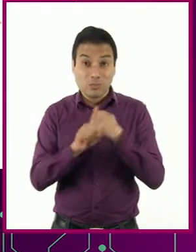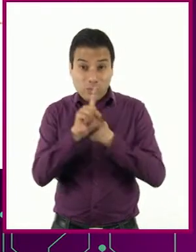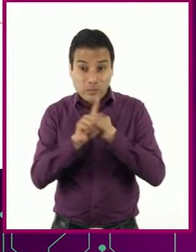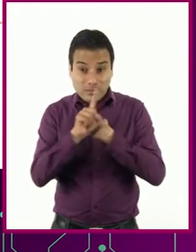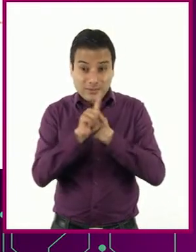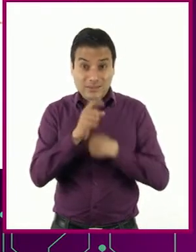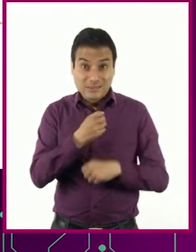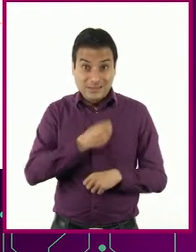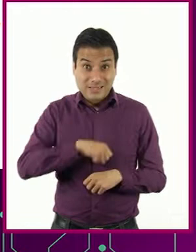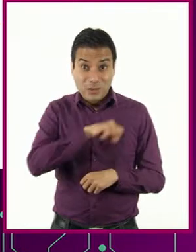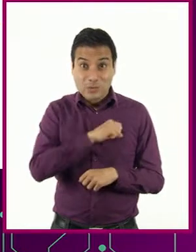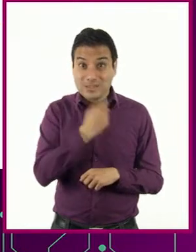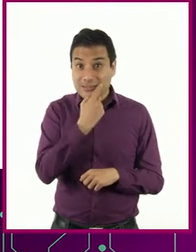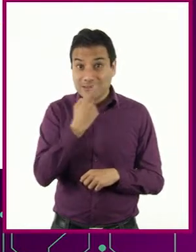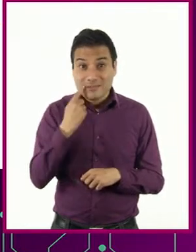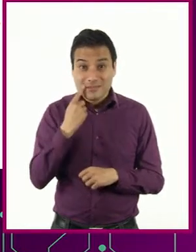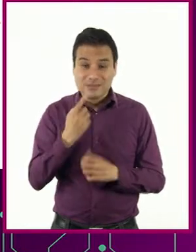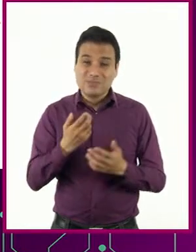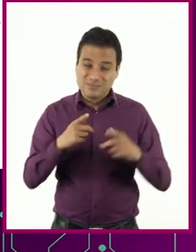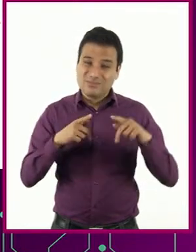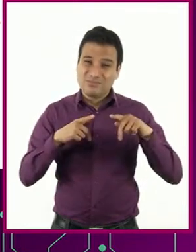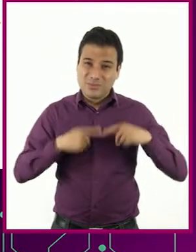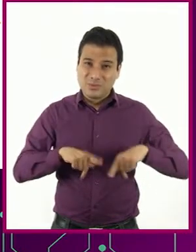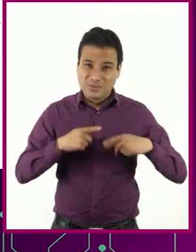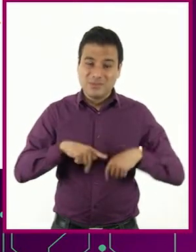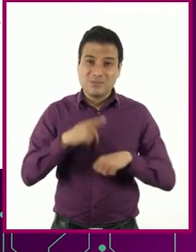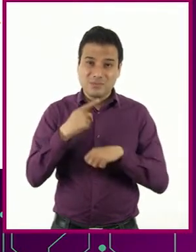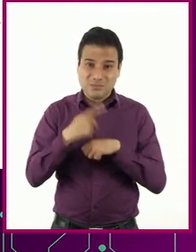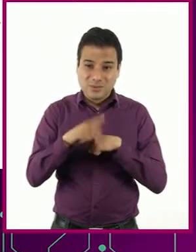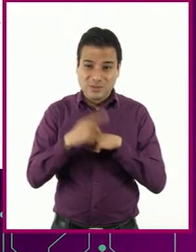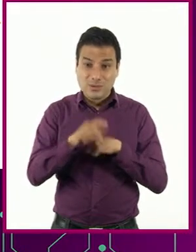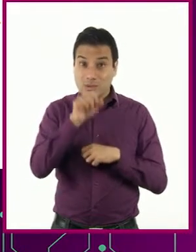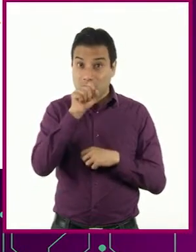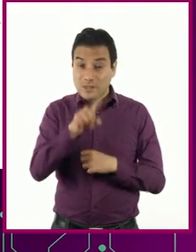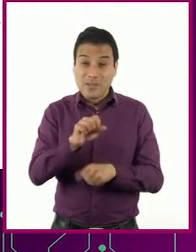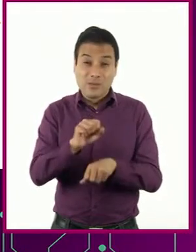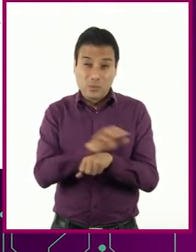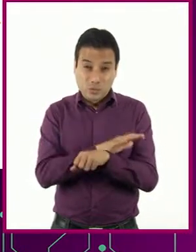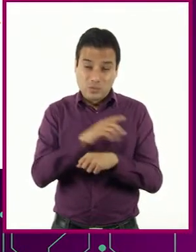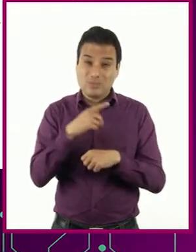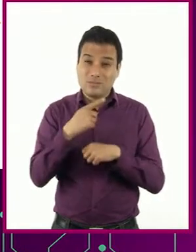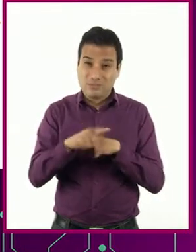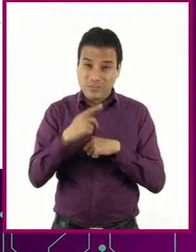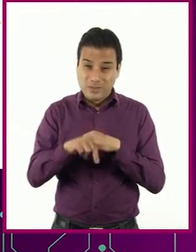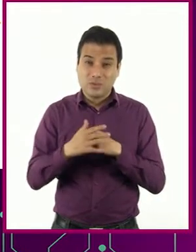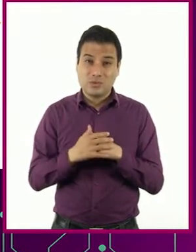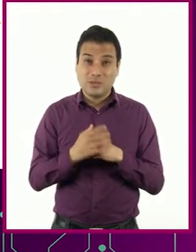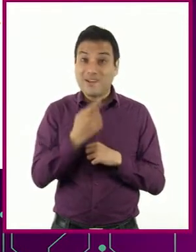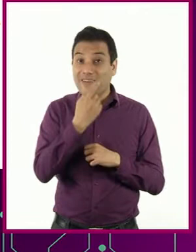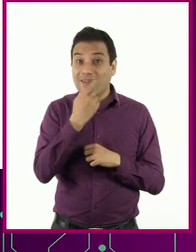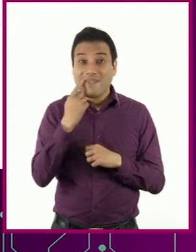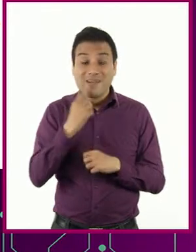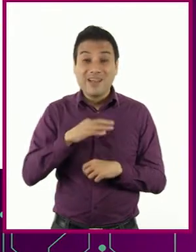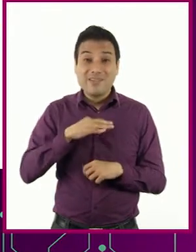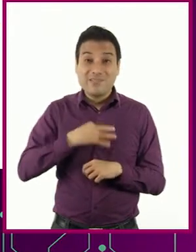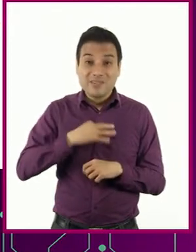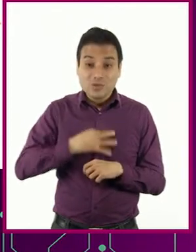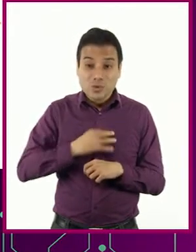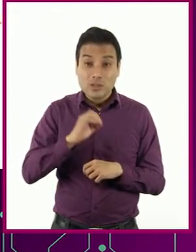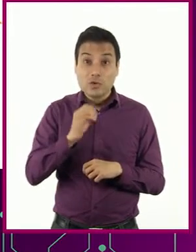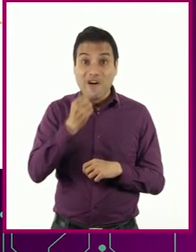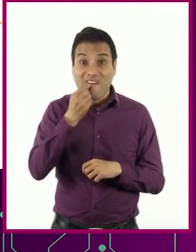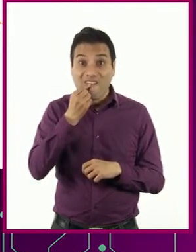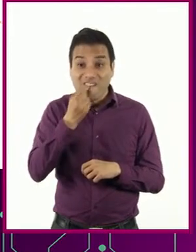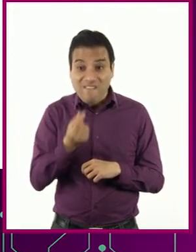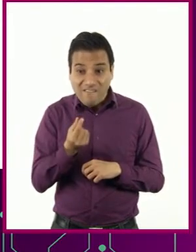dental no solo afectan a las personas físicamente, sino también a nivel emocional y social. Las infecciones en la boca o falta de piezas